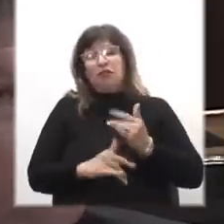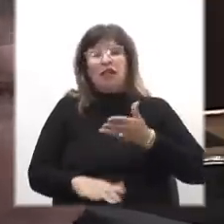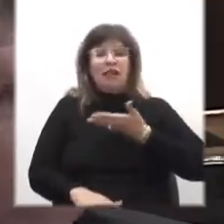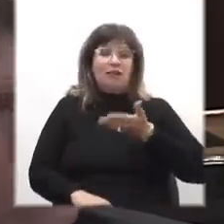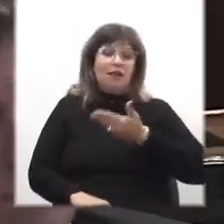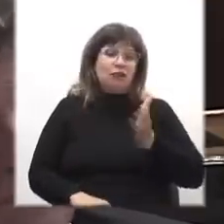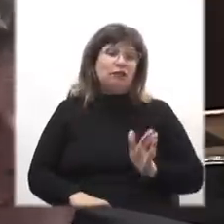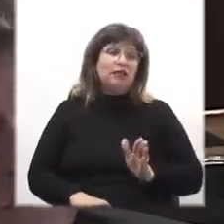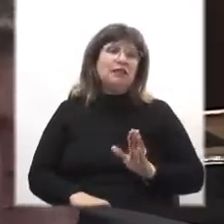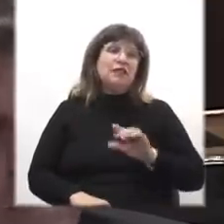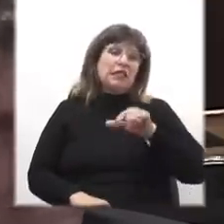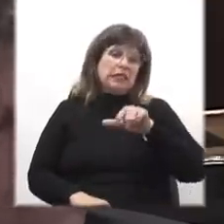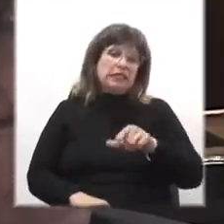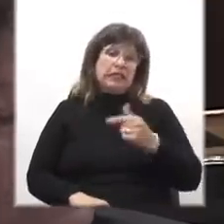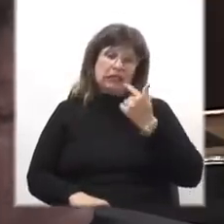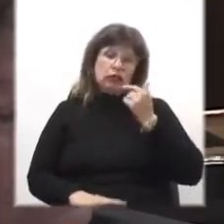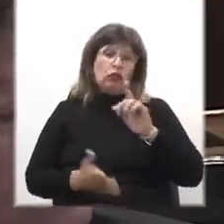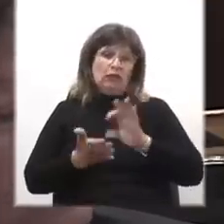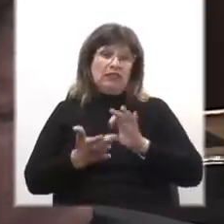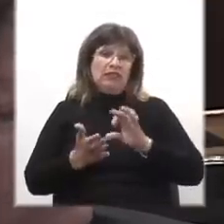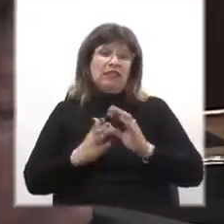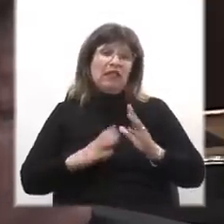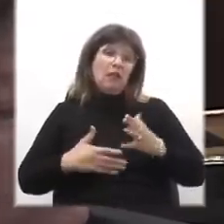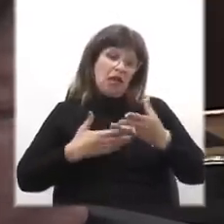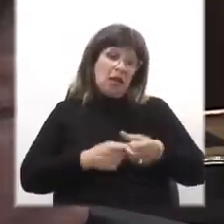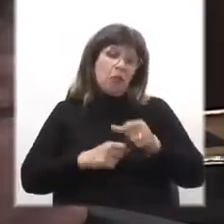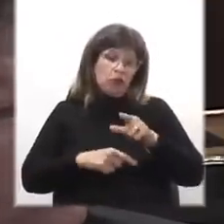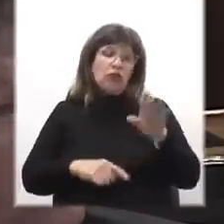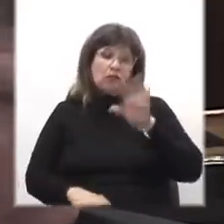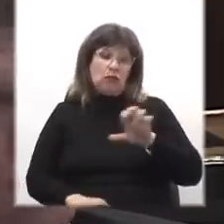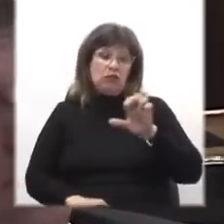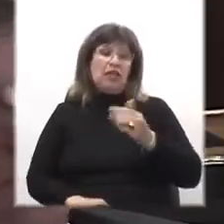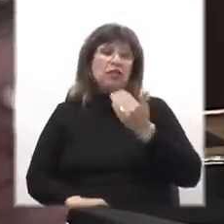Y eso es el sistema que acompaña a esos empresarios. Gracias, presidente.